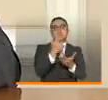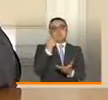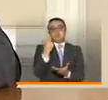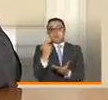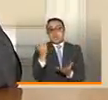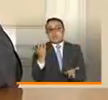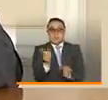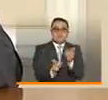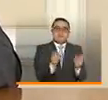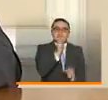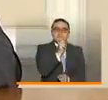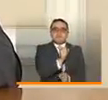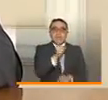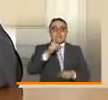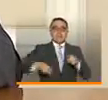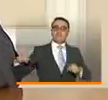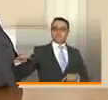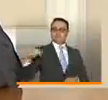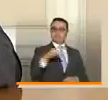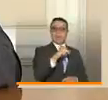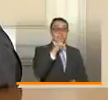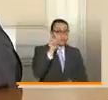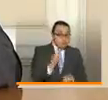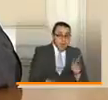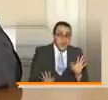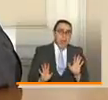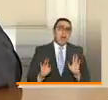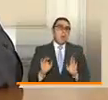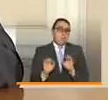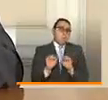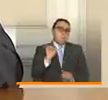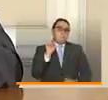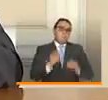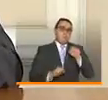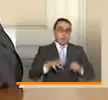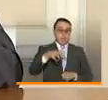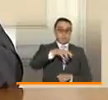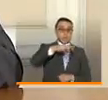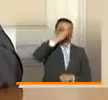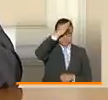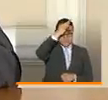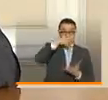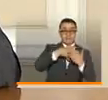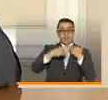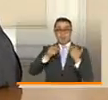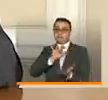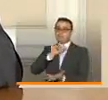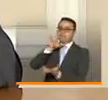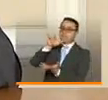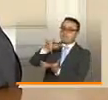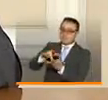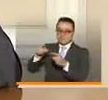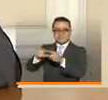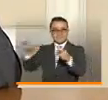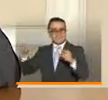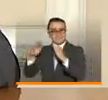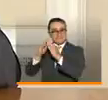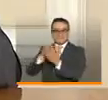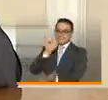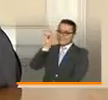personas mayores que no puedan movilizarse, podría hacerse que las EPS lleguen a ese lugar, pero todo eso hace